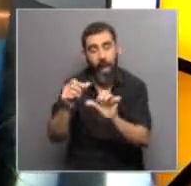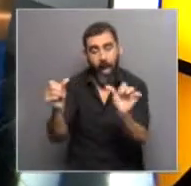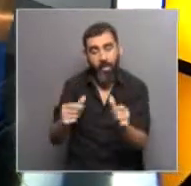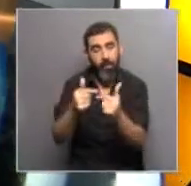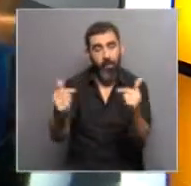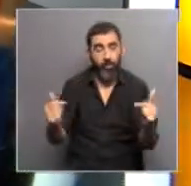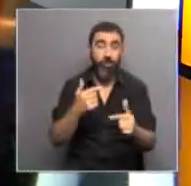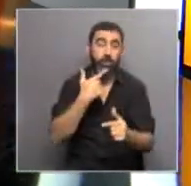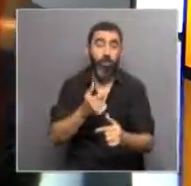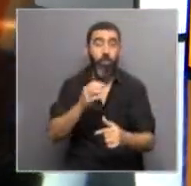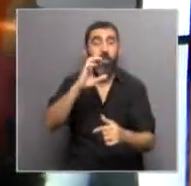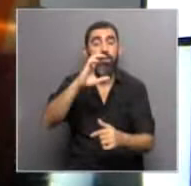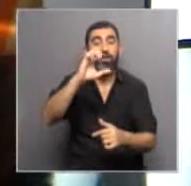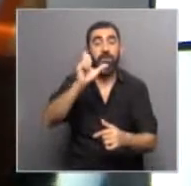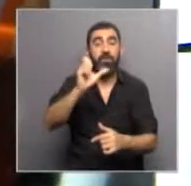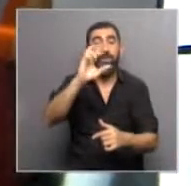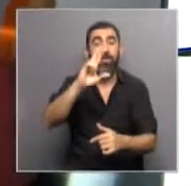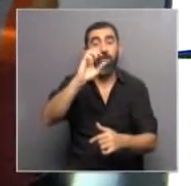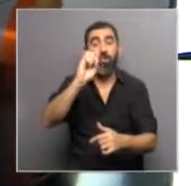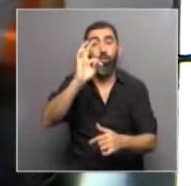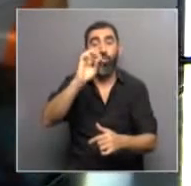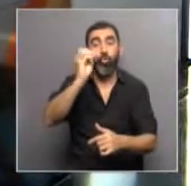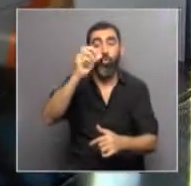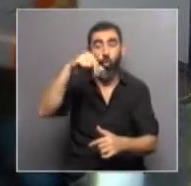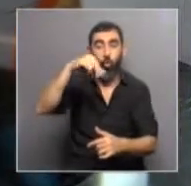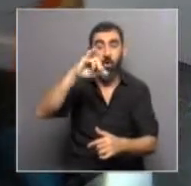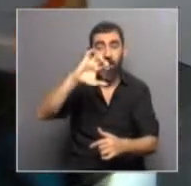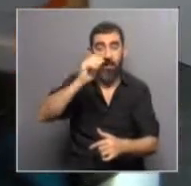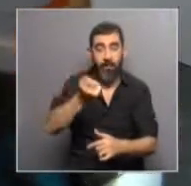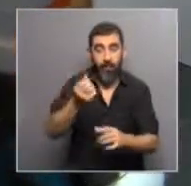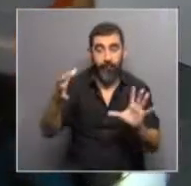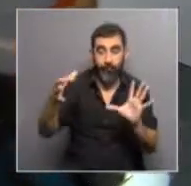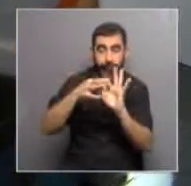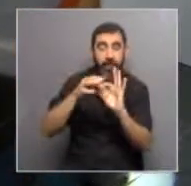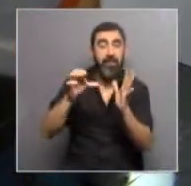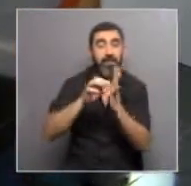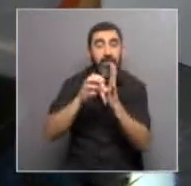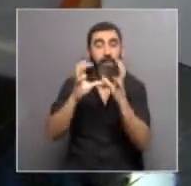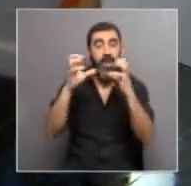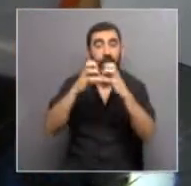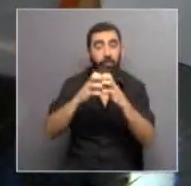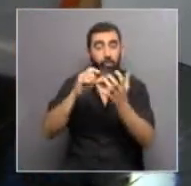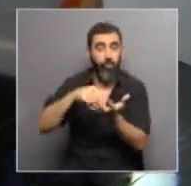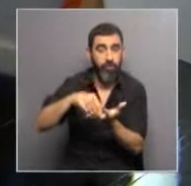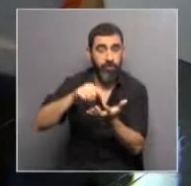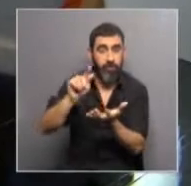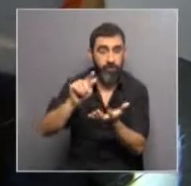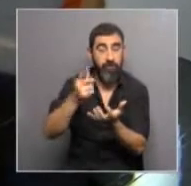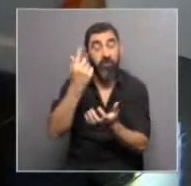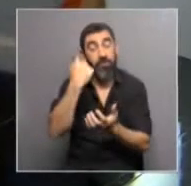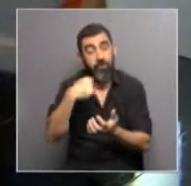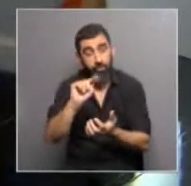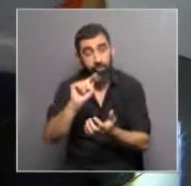Por ejemplo, la serotonina, que va a comunicar directamente con el sistema nervioso central. Así que, como ves, hemos pasado